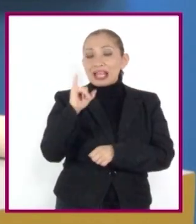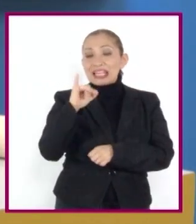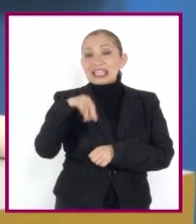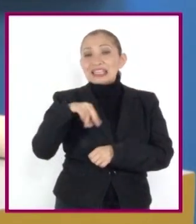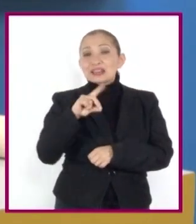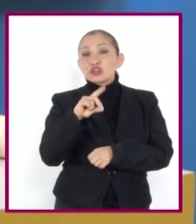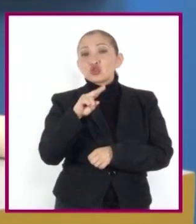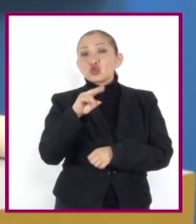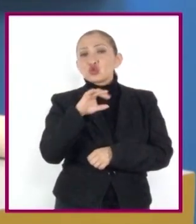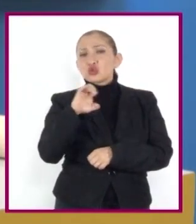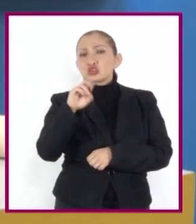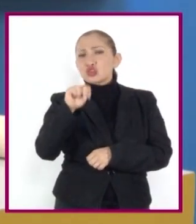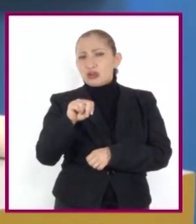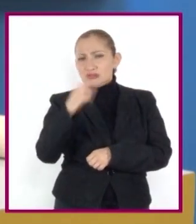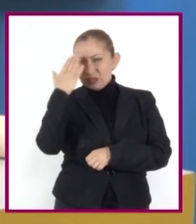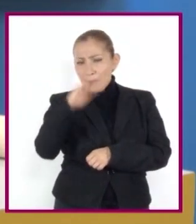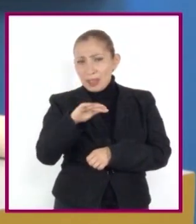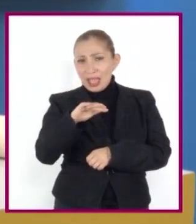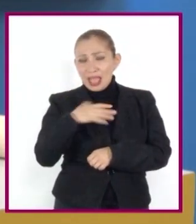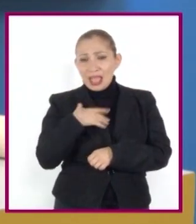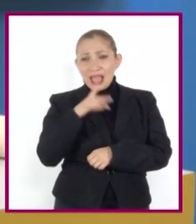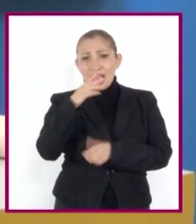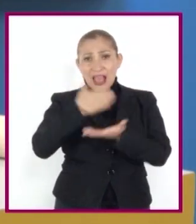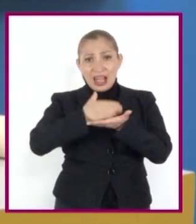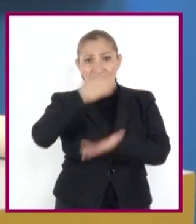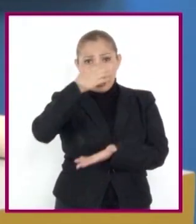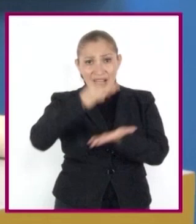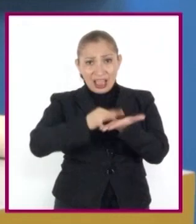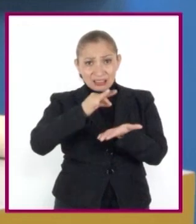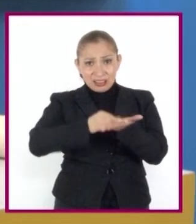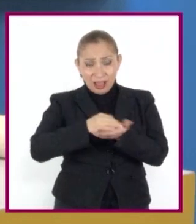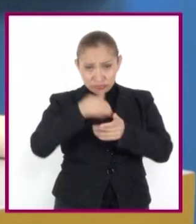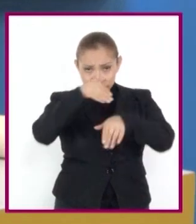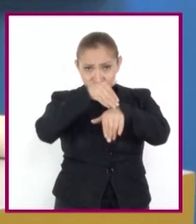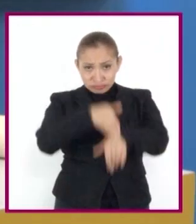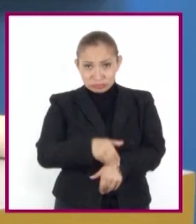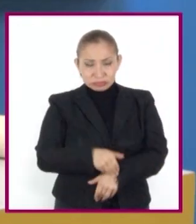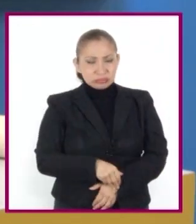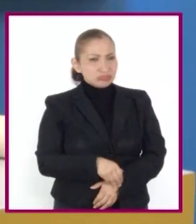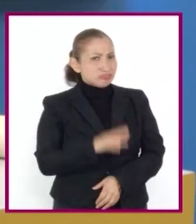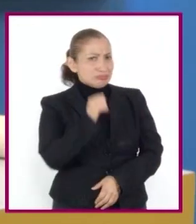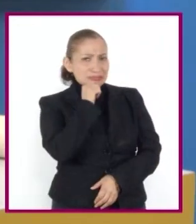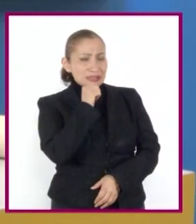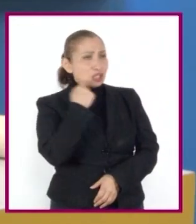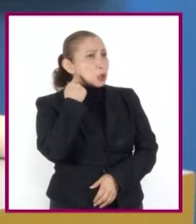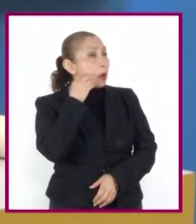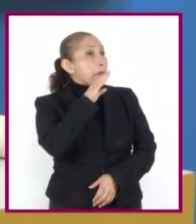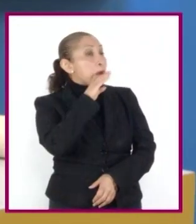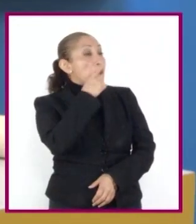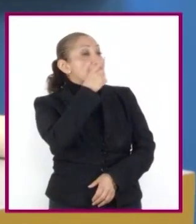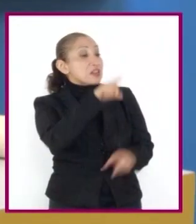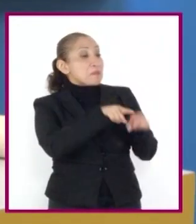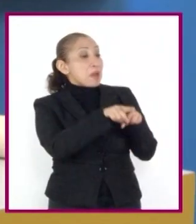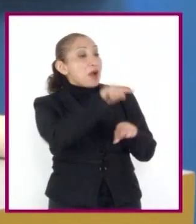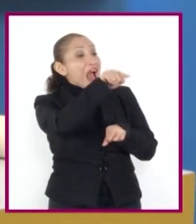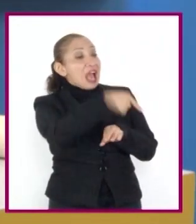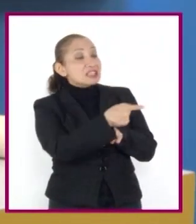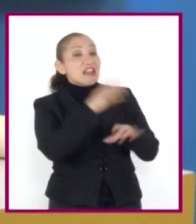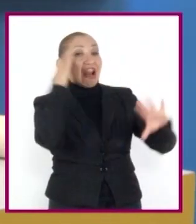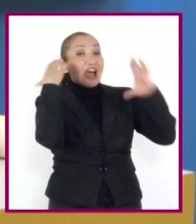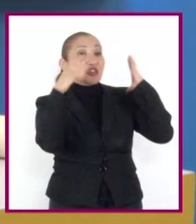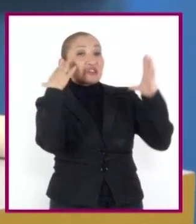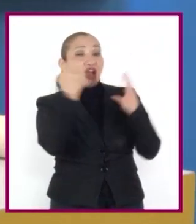inducción. ¿Has oído hablar de la lata obediente? No, maestra. He oído que mi mamá dice que mi hermano es latoso